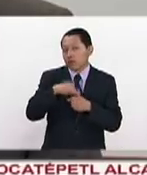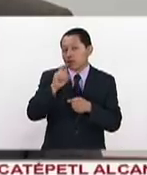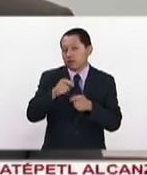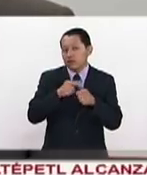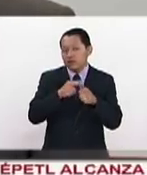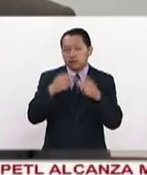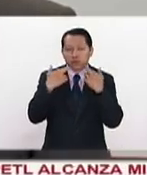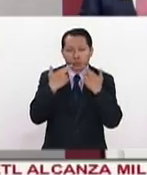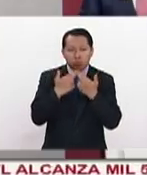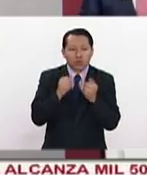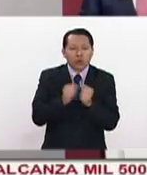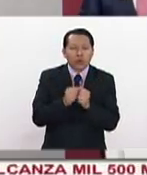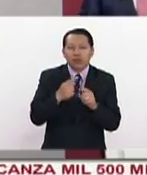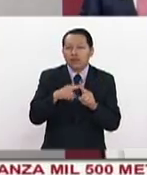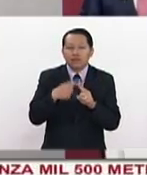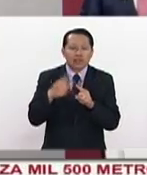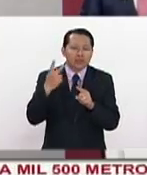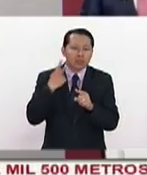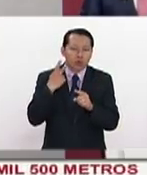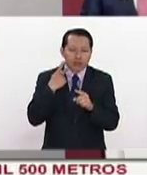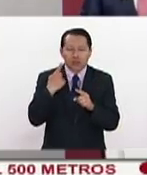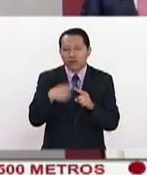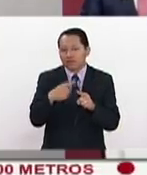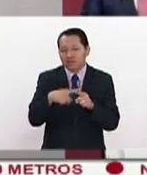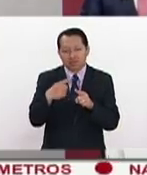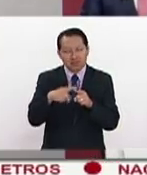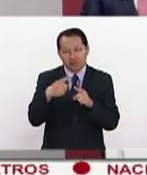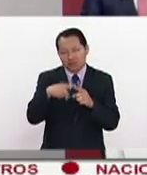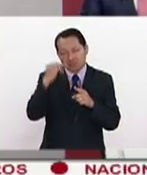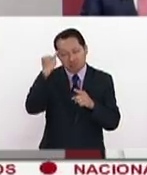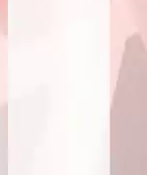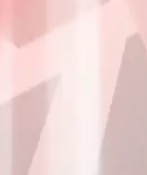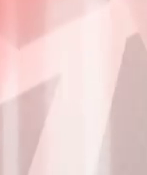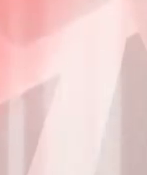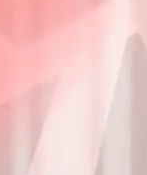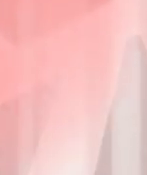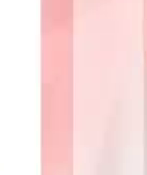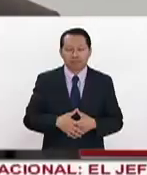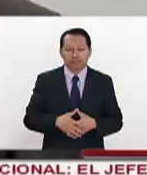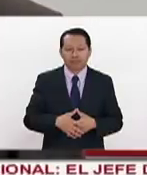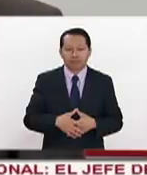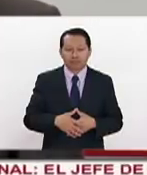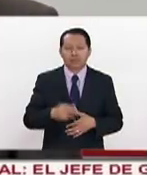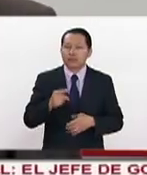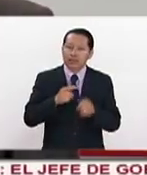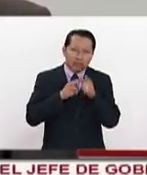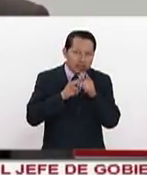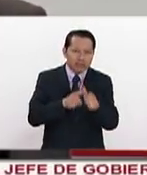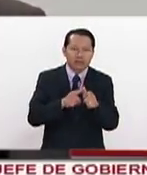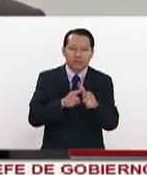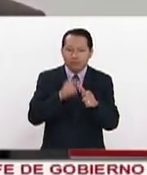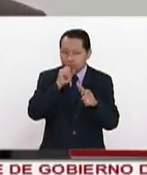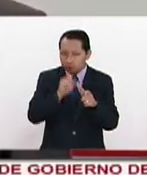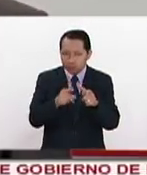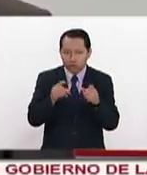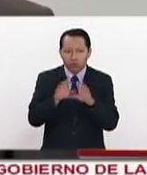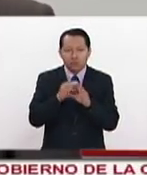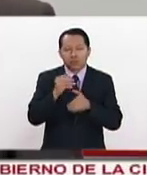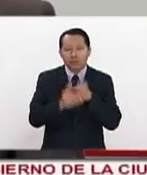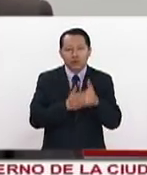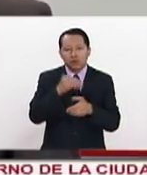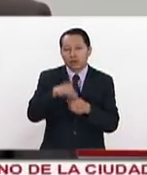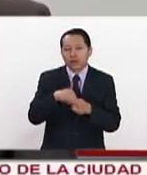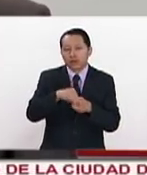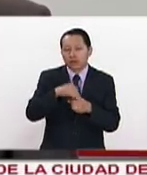continuar las reuniones con distintos actores políticos de diversas ideologías. Lo seguiremos teniendo durante el proceso